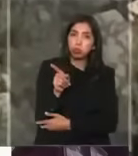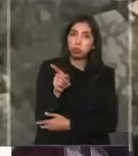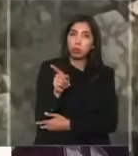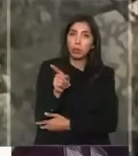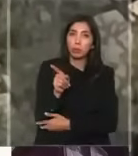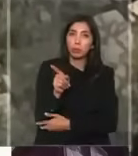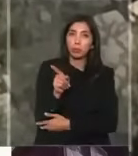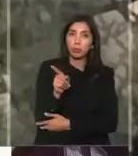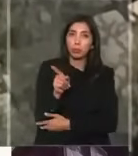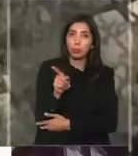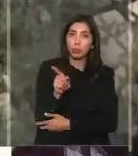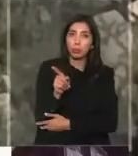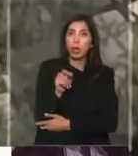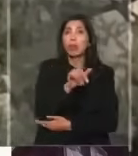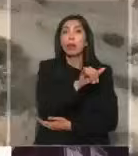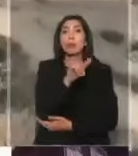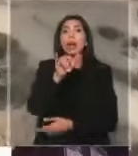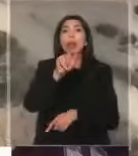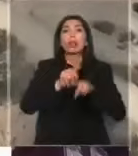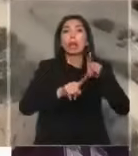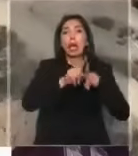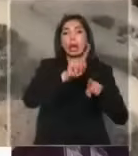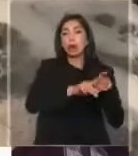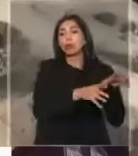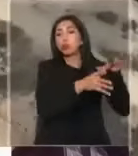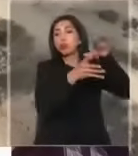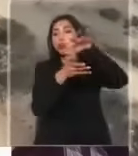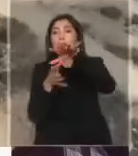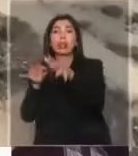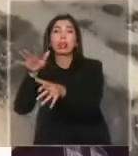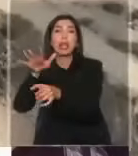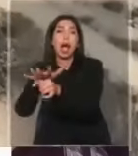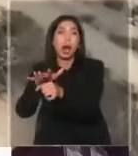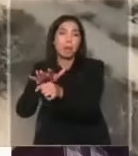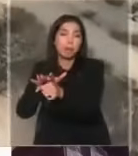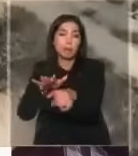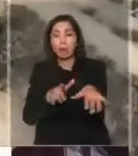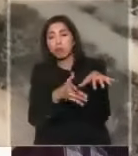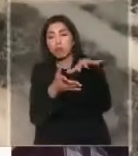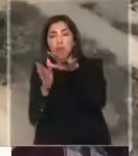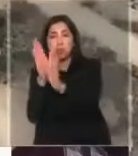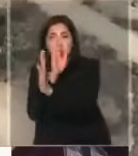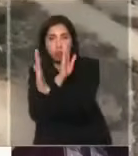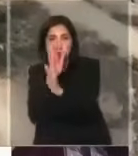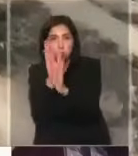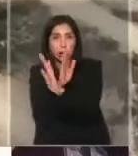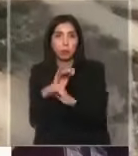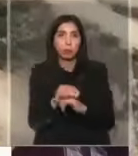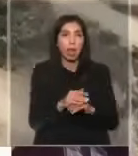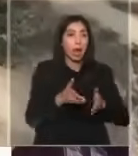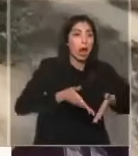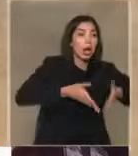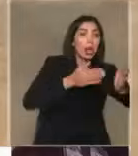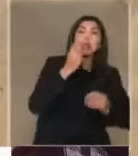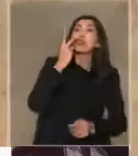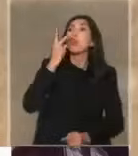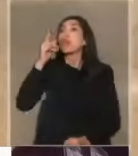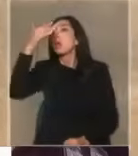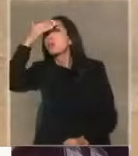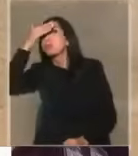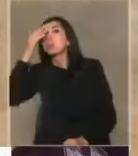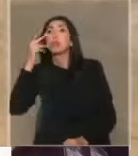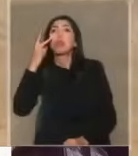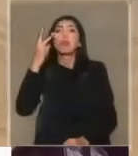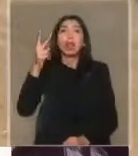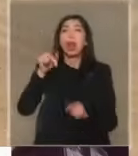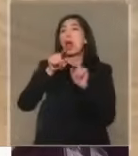desperdicios puedan taparlos con tierra. Desde la calle es prácticamente imposible percatarse de estos movimientos al interior del terreno.